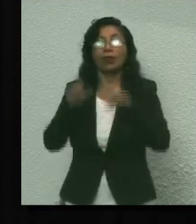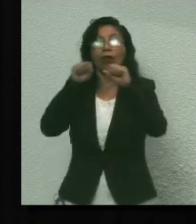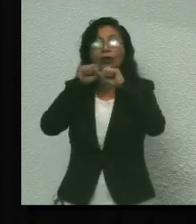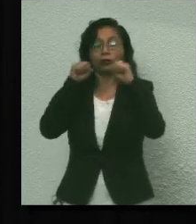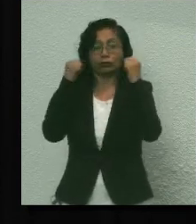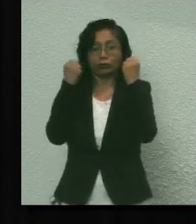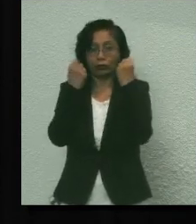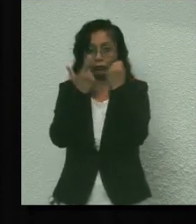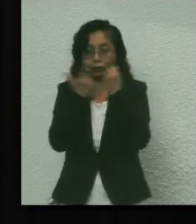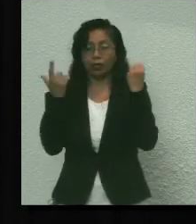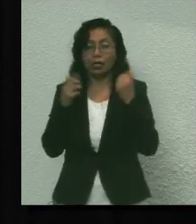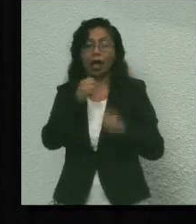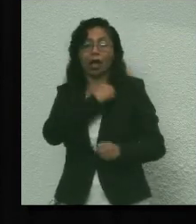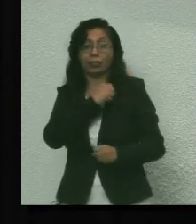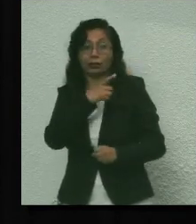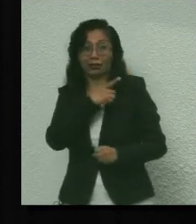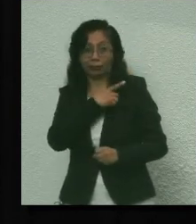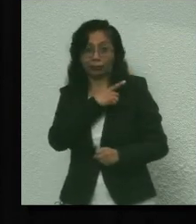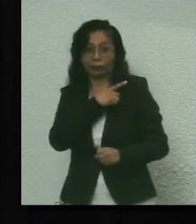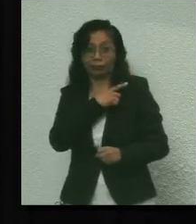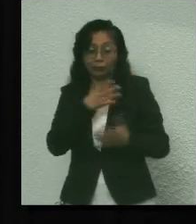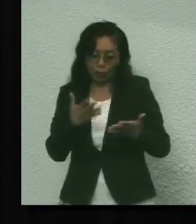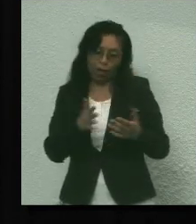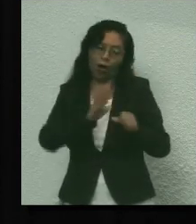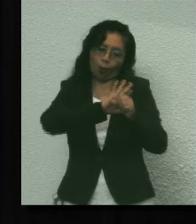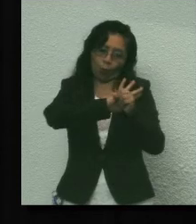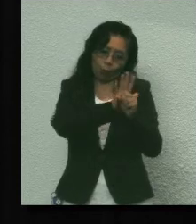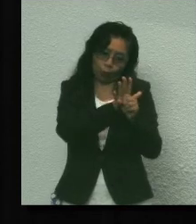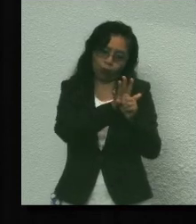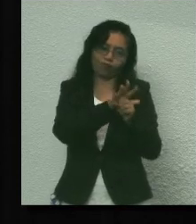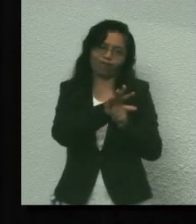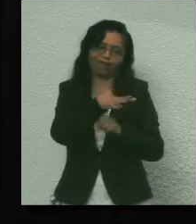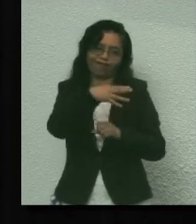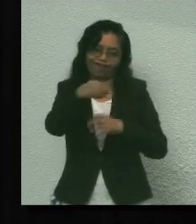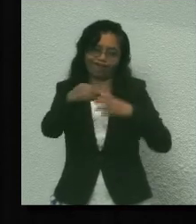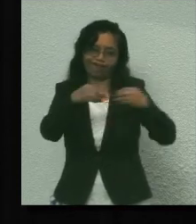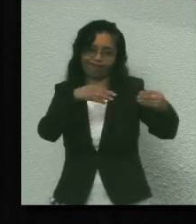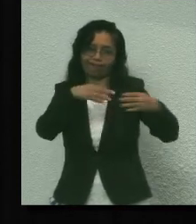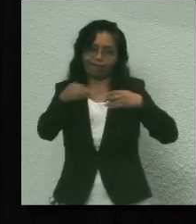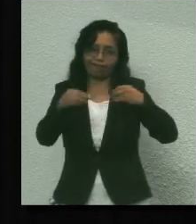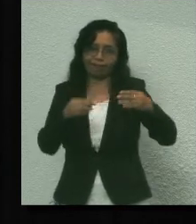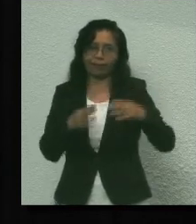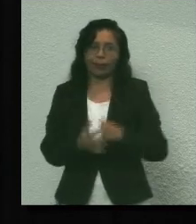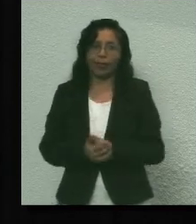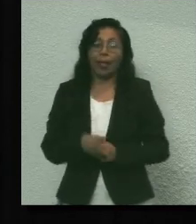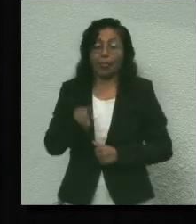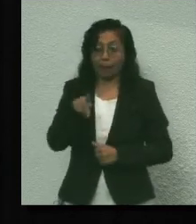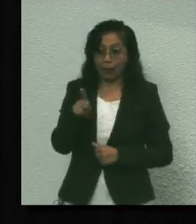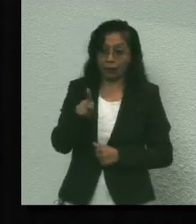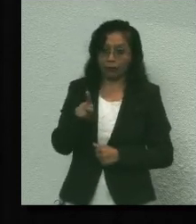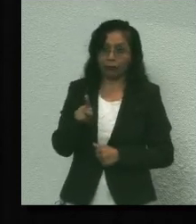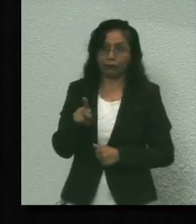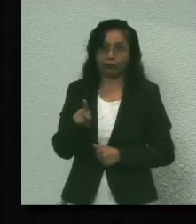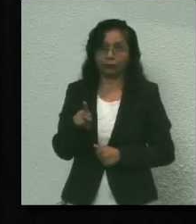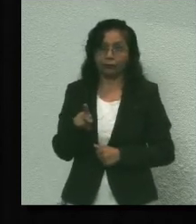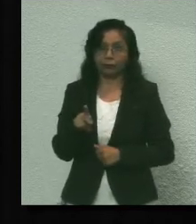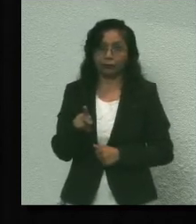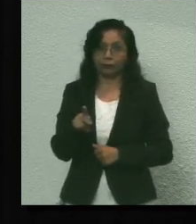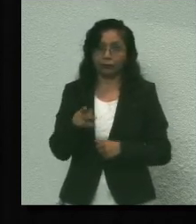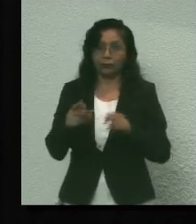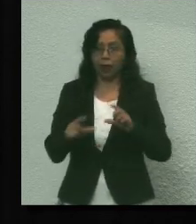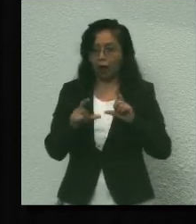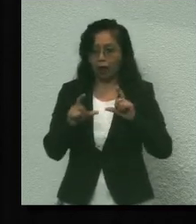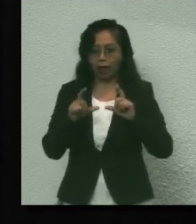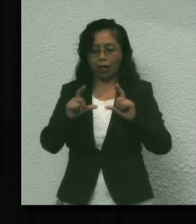y de salud derivada del cob y 19 sin que ello signifique un cheque en